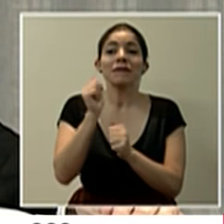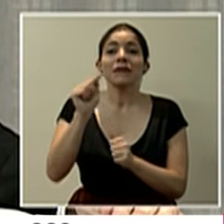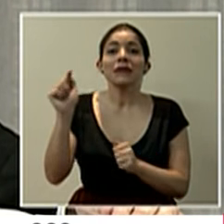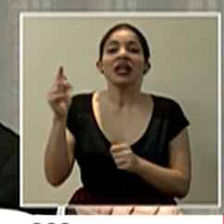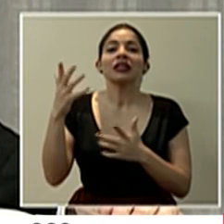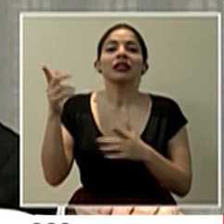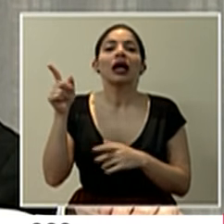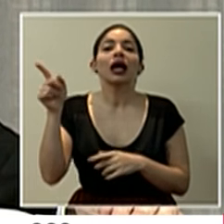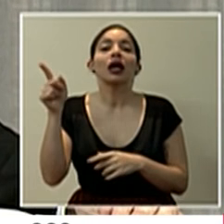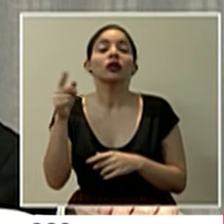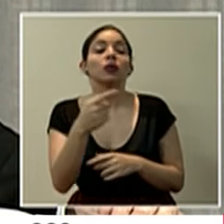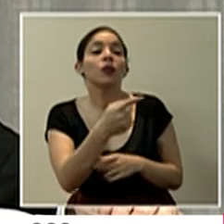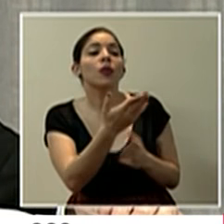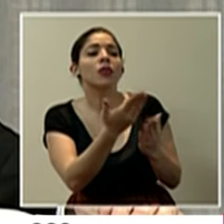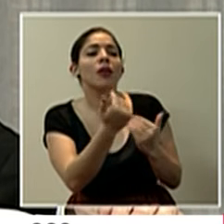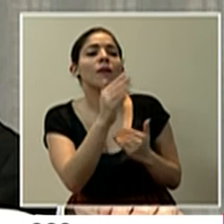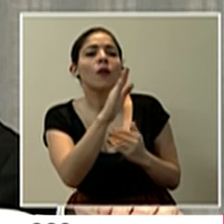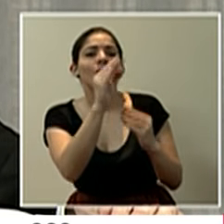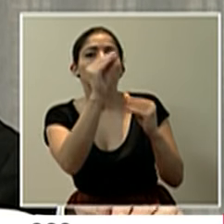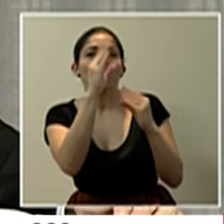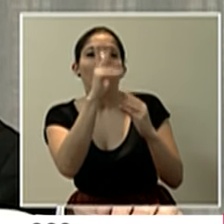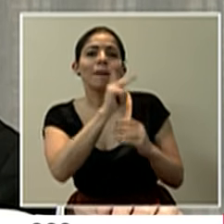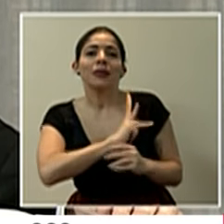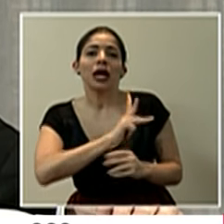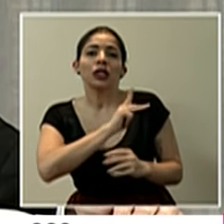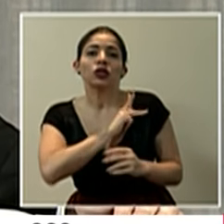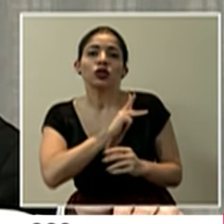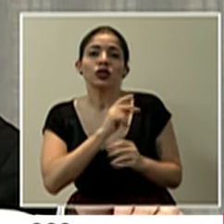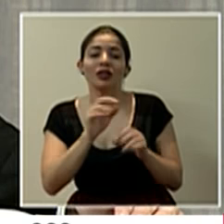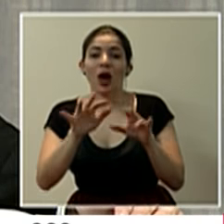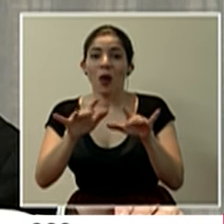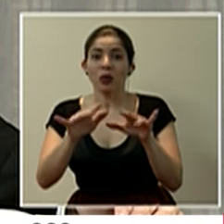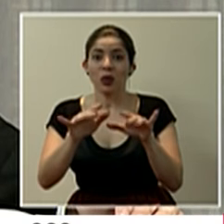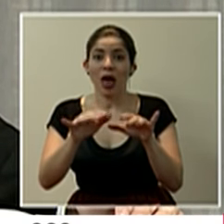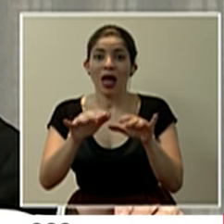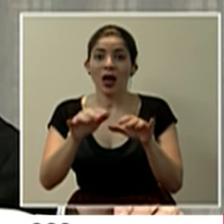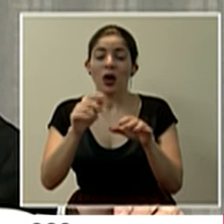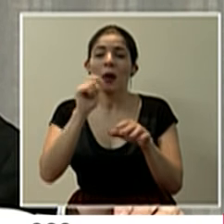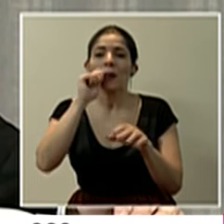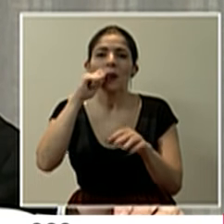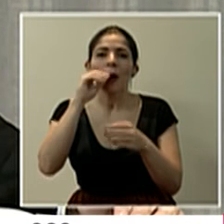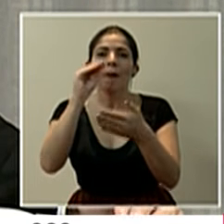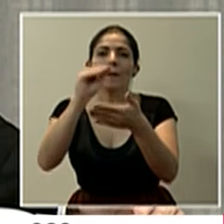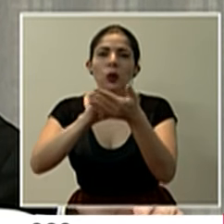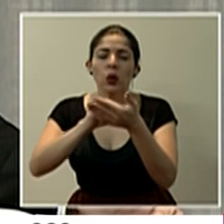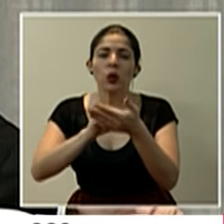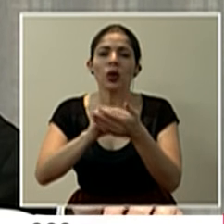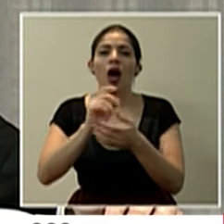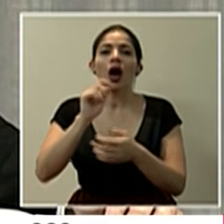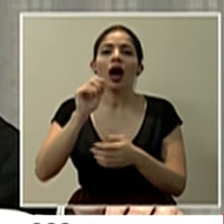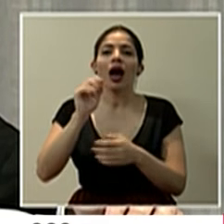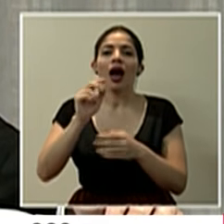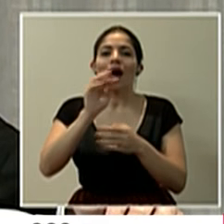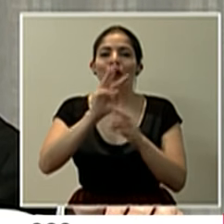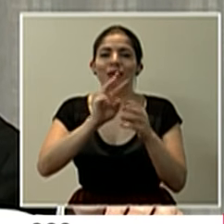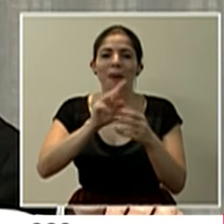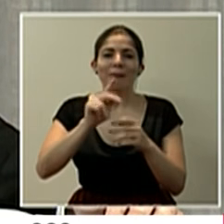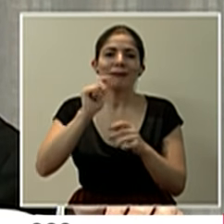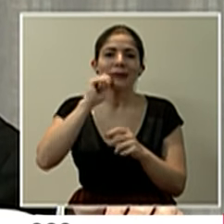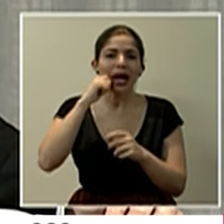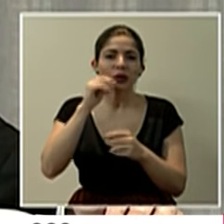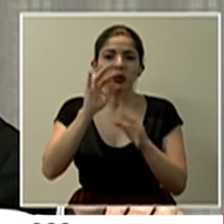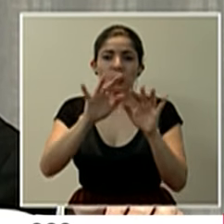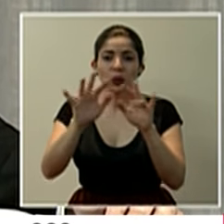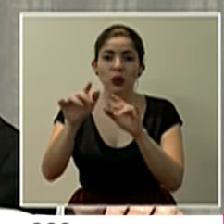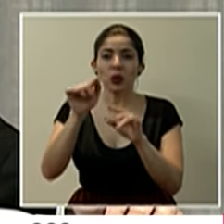es introducir datos personales o de password o software, de password o clave a un link, y